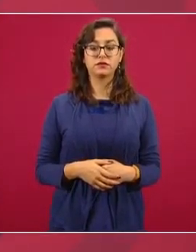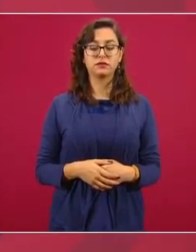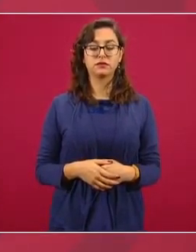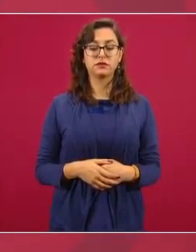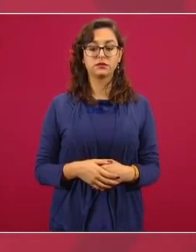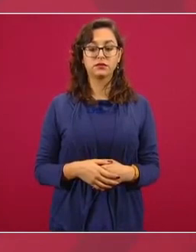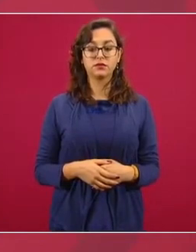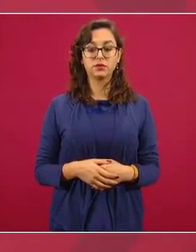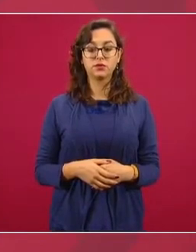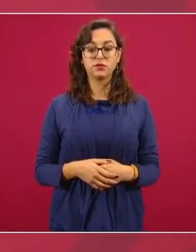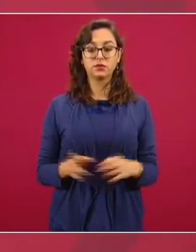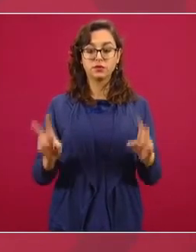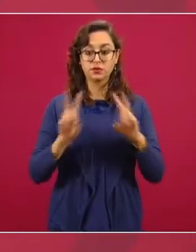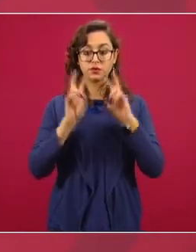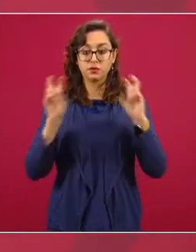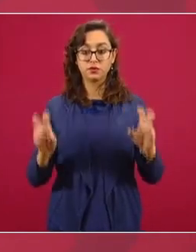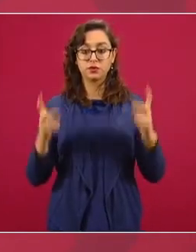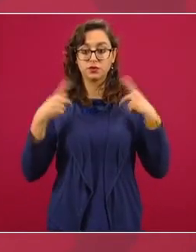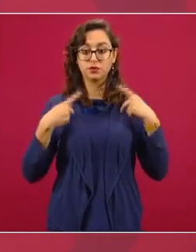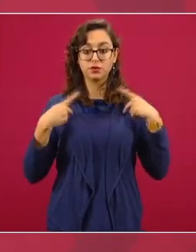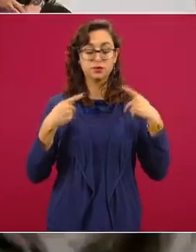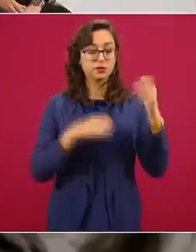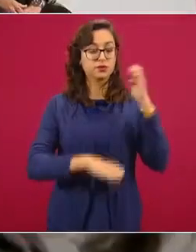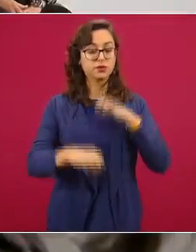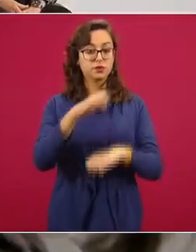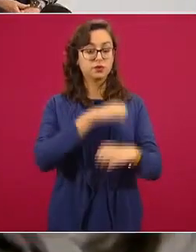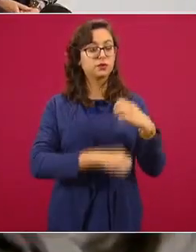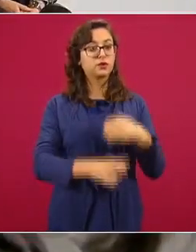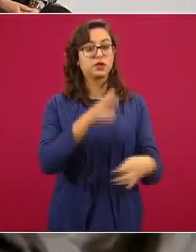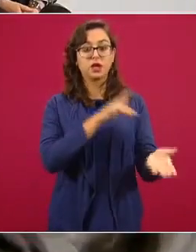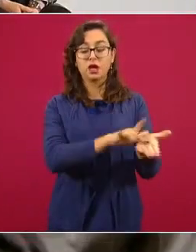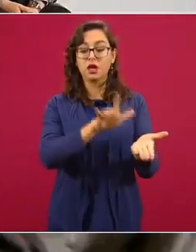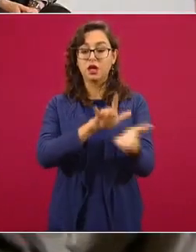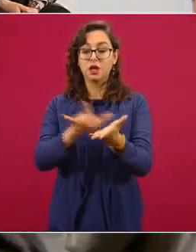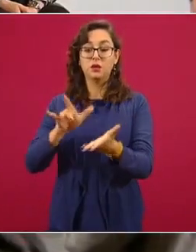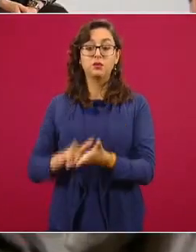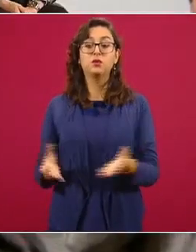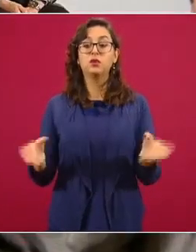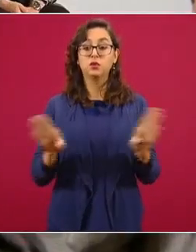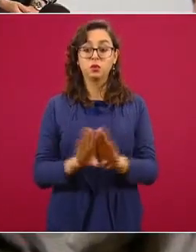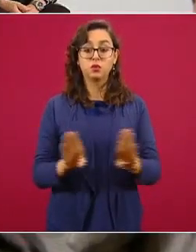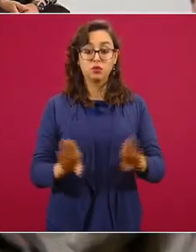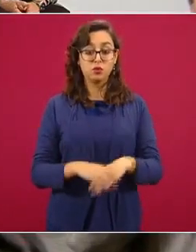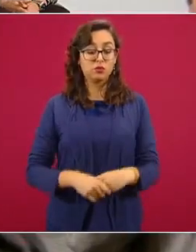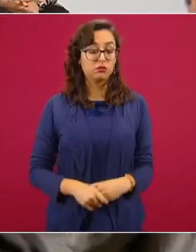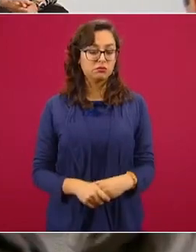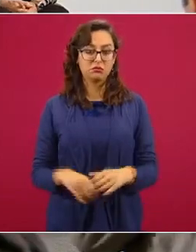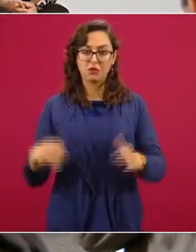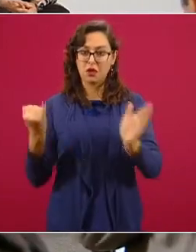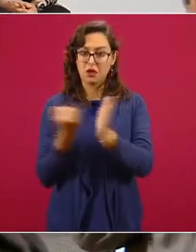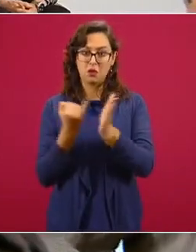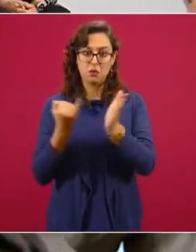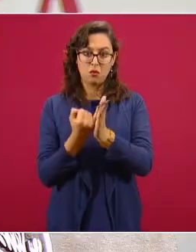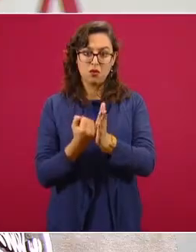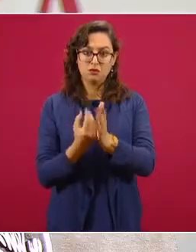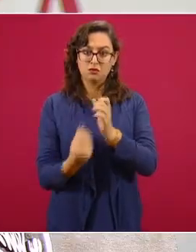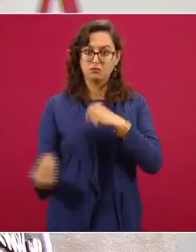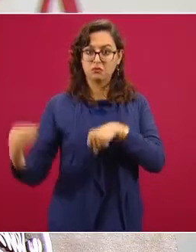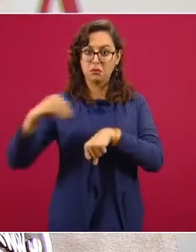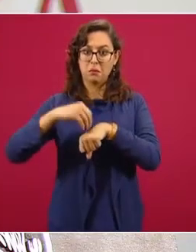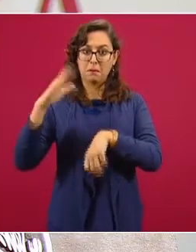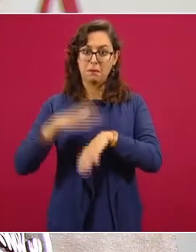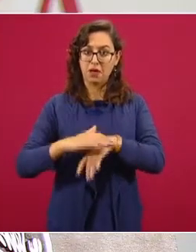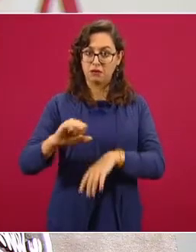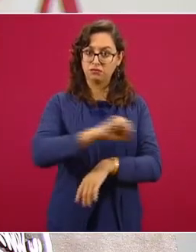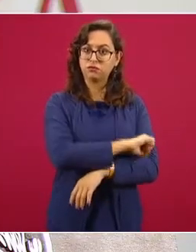cómo apoyamos a los empresarios, los apoyamos porque no aumentan impuestos, no han